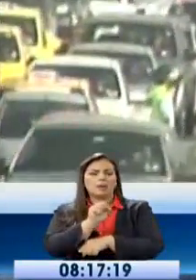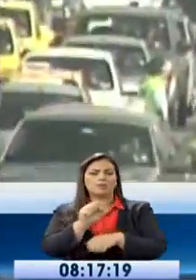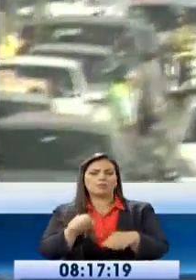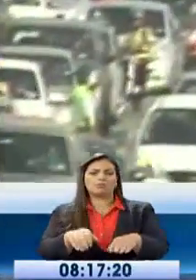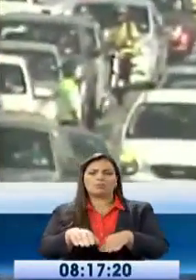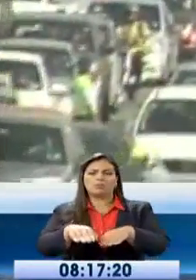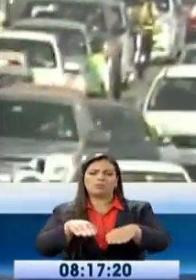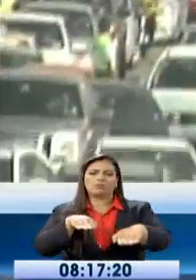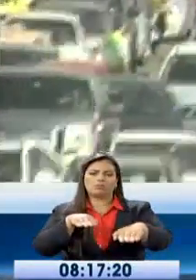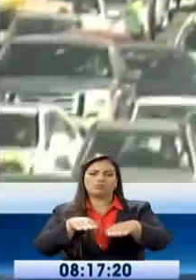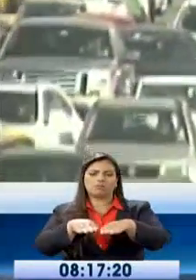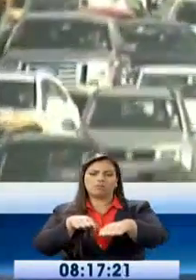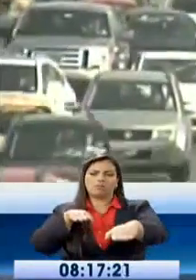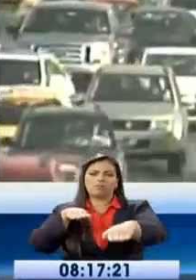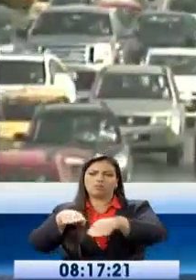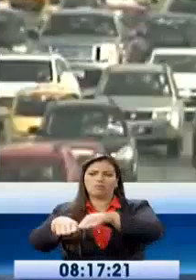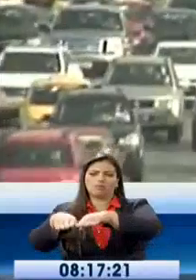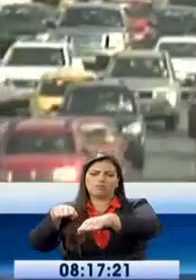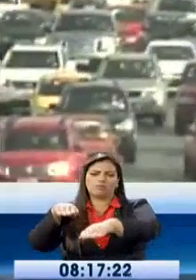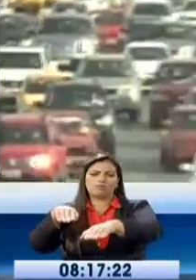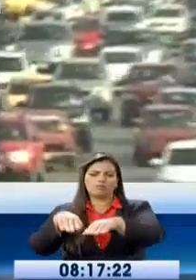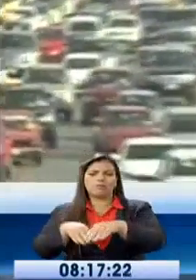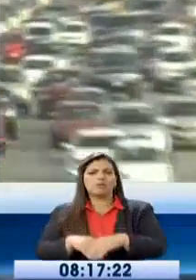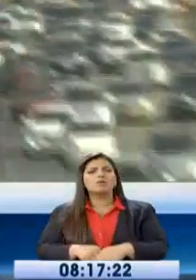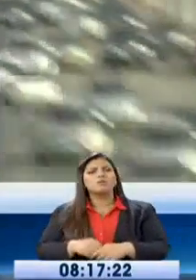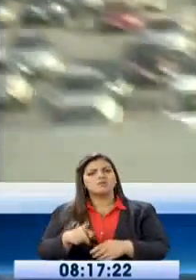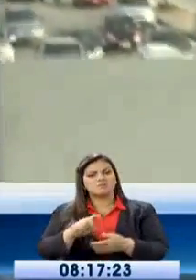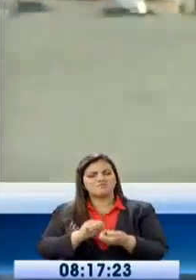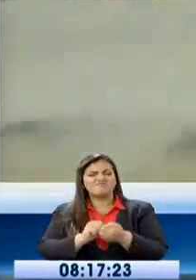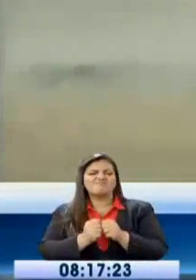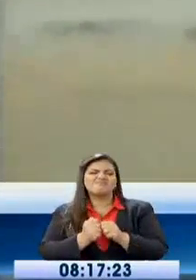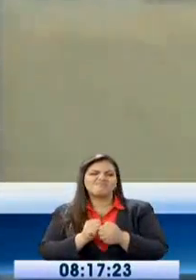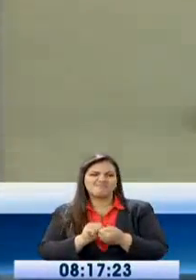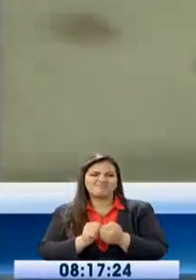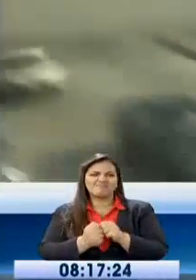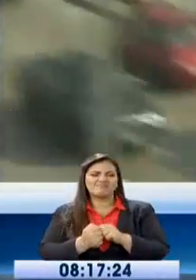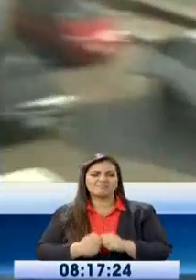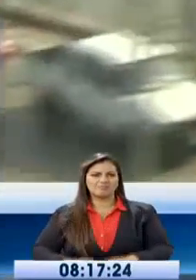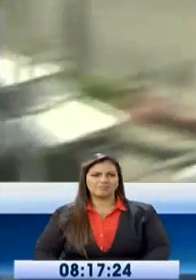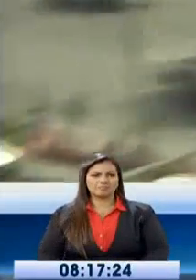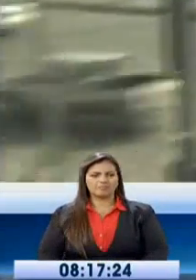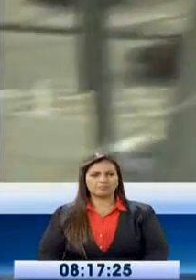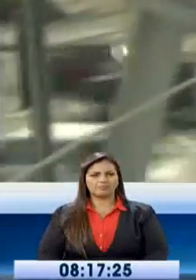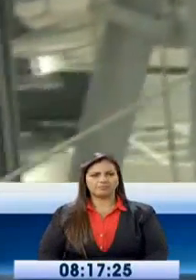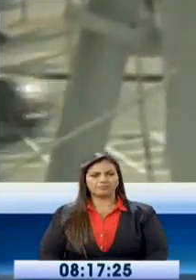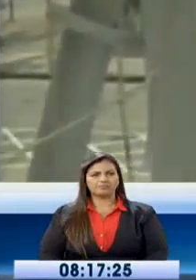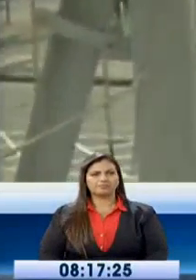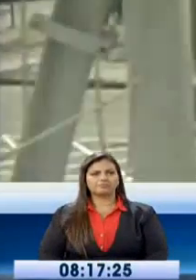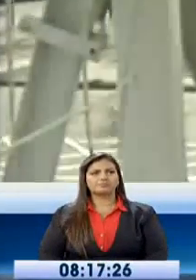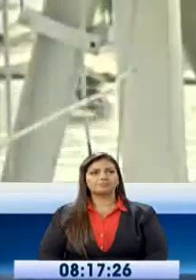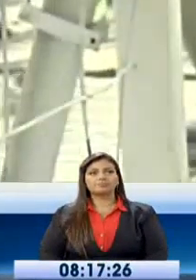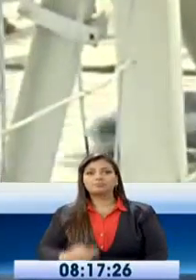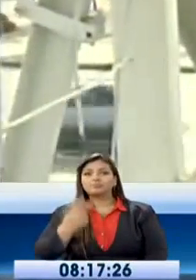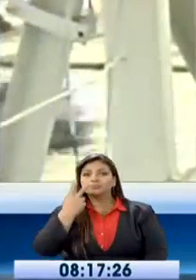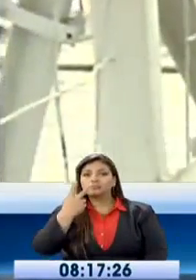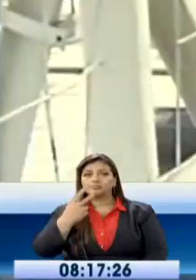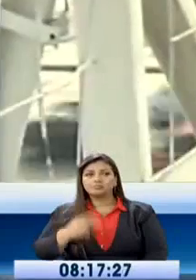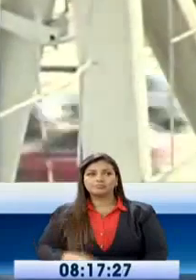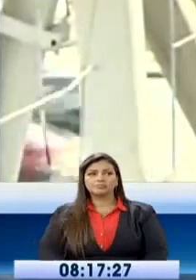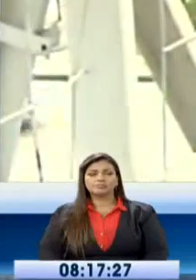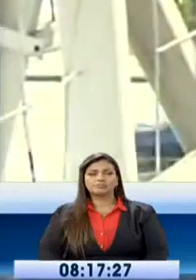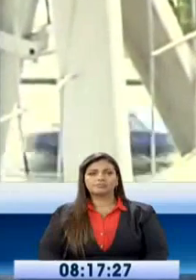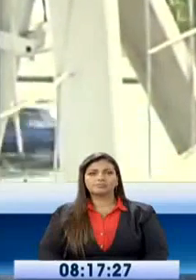Ahora, yo les mencionaba que estamos reportando desde un paso peatonal. Es el primero, si uno viene